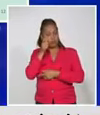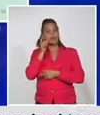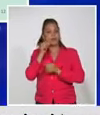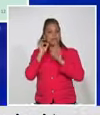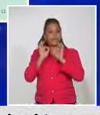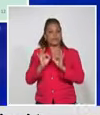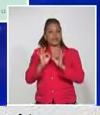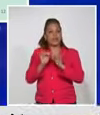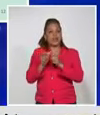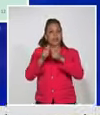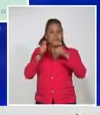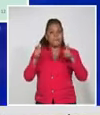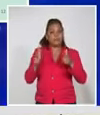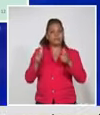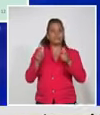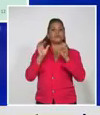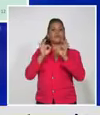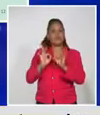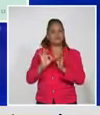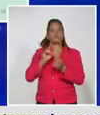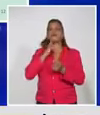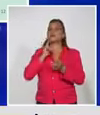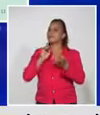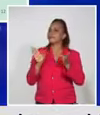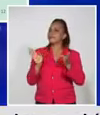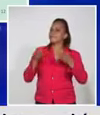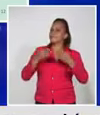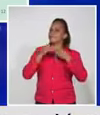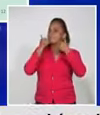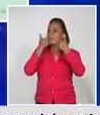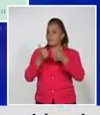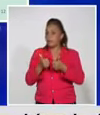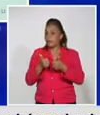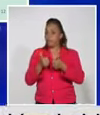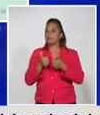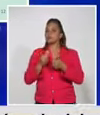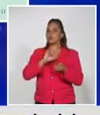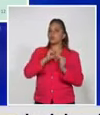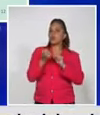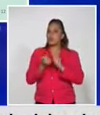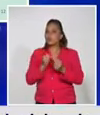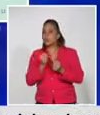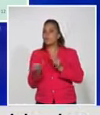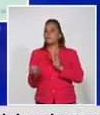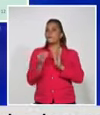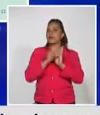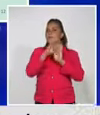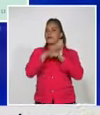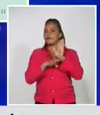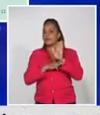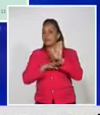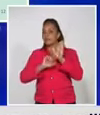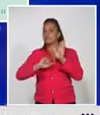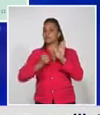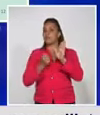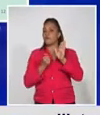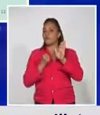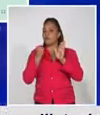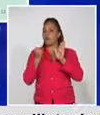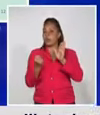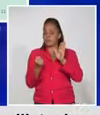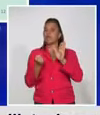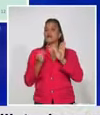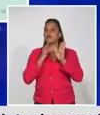estos incrementos hay que cerrarlos bien, con medidas muy serias en cada uno de los lugares donde